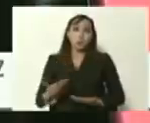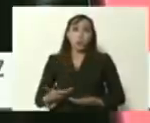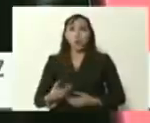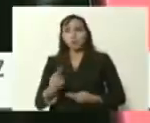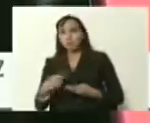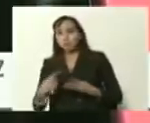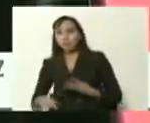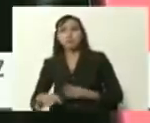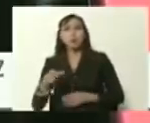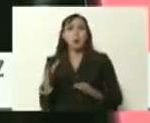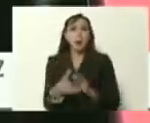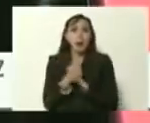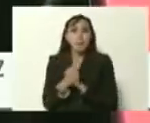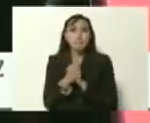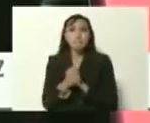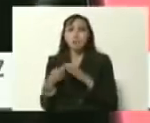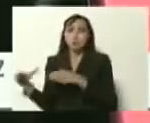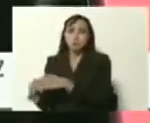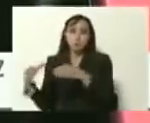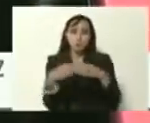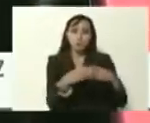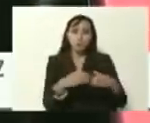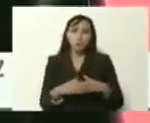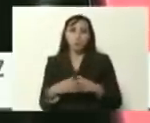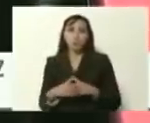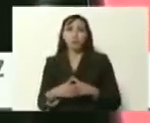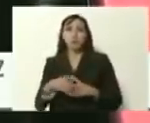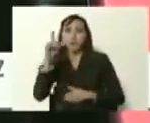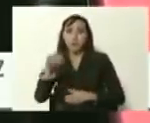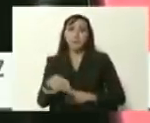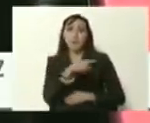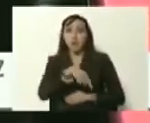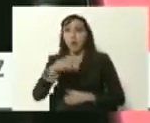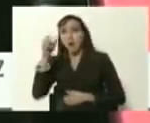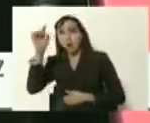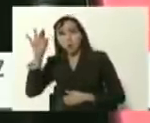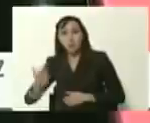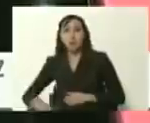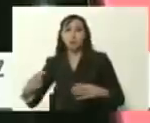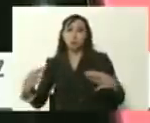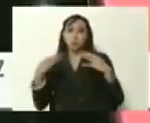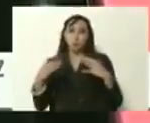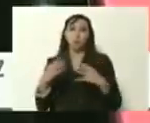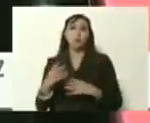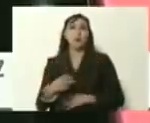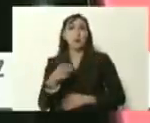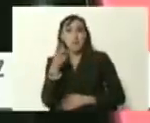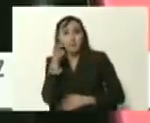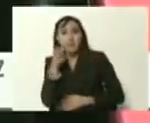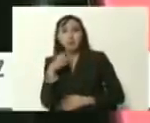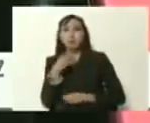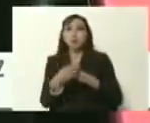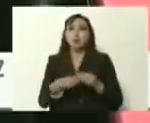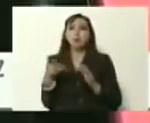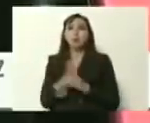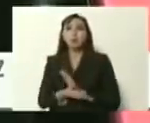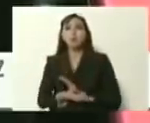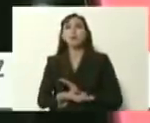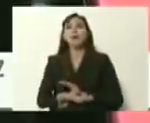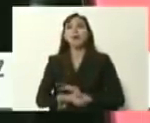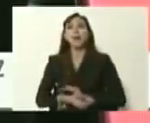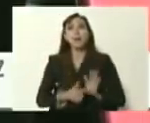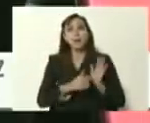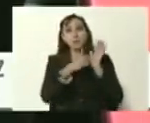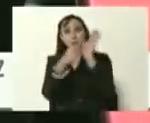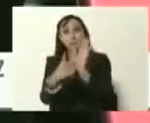muchos compañeros míos, incluso los que nos están viendo ahora por la tele, escuchando lo que aquí se está planteando.